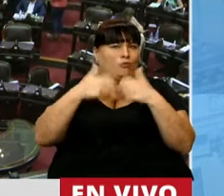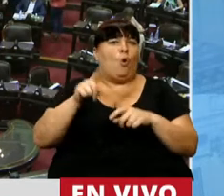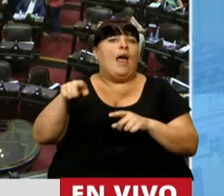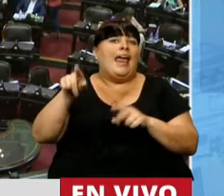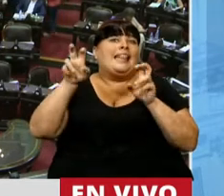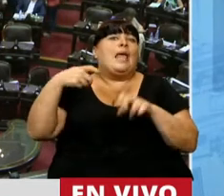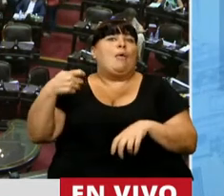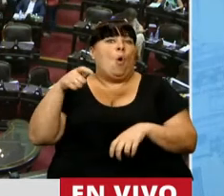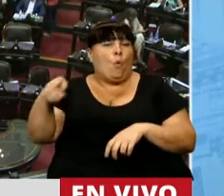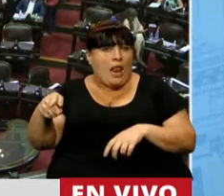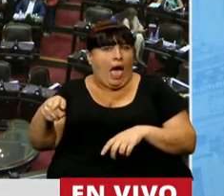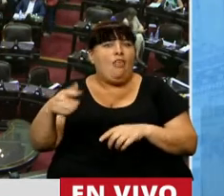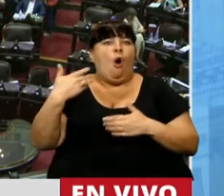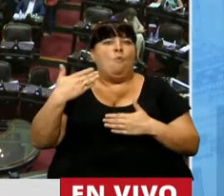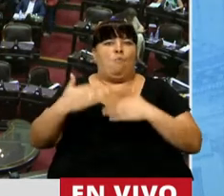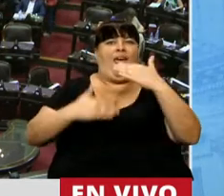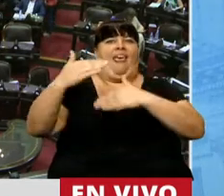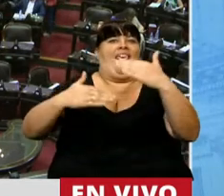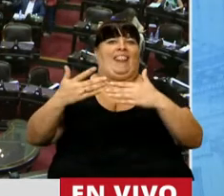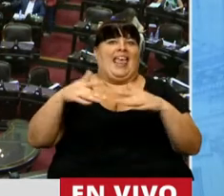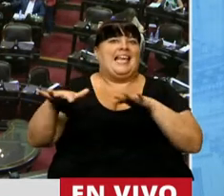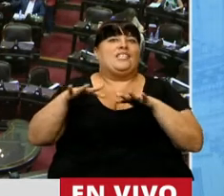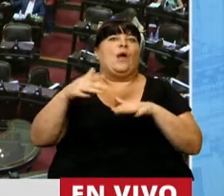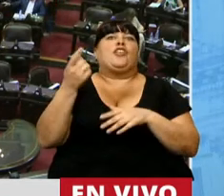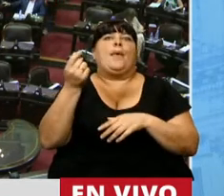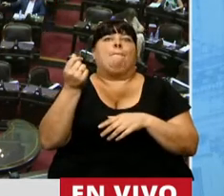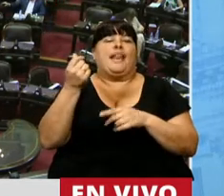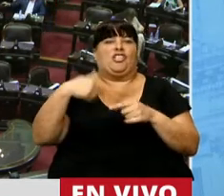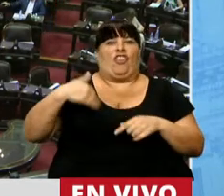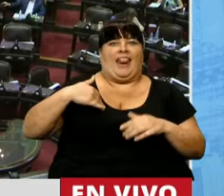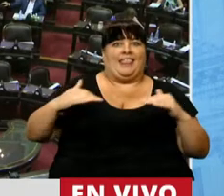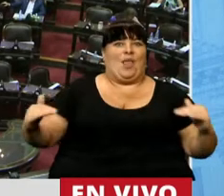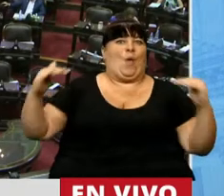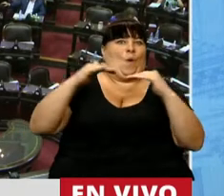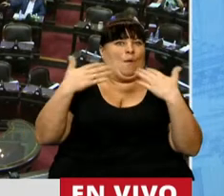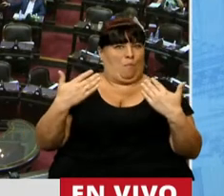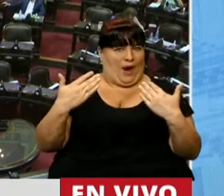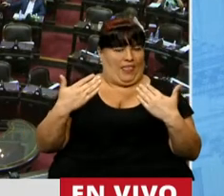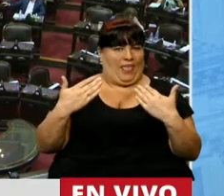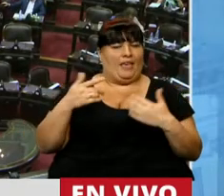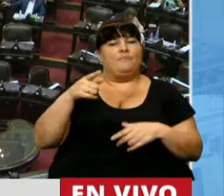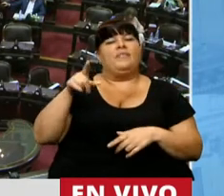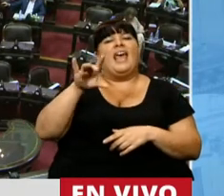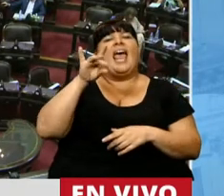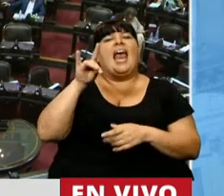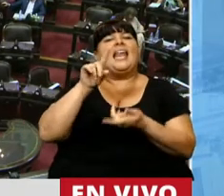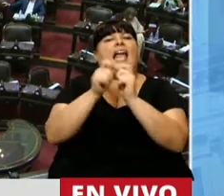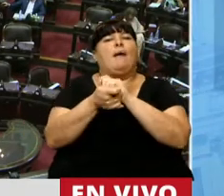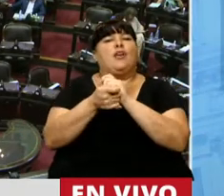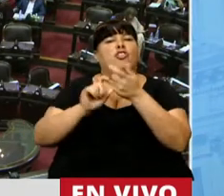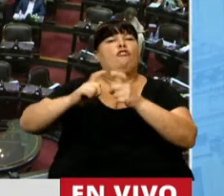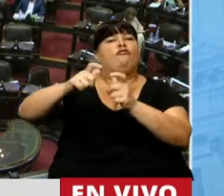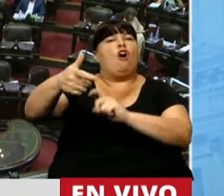las jubilaciones, competitiva ante la realidad de los precios de la Argentina. Se han elegido para modificar la